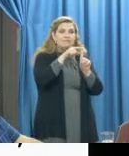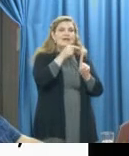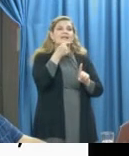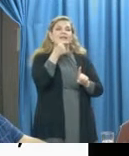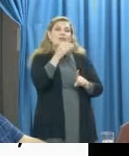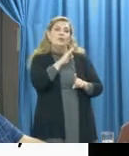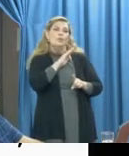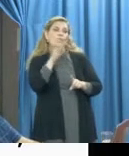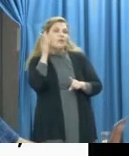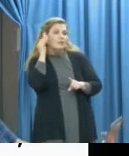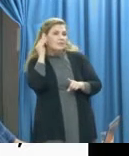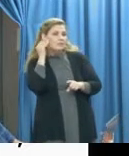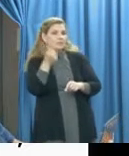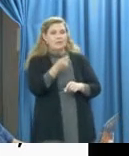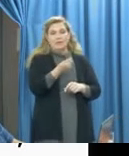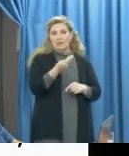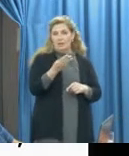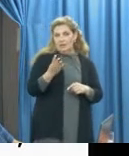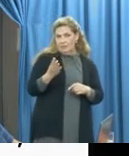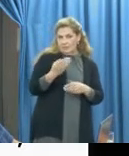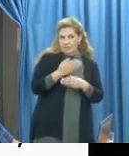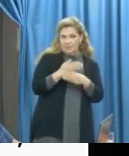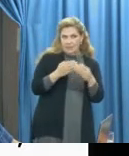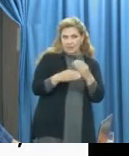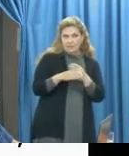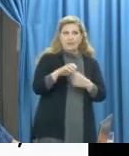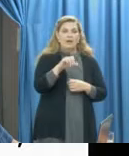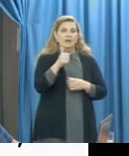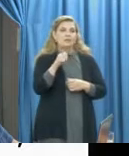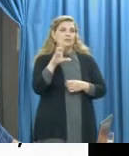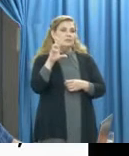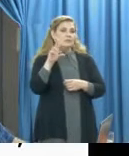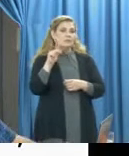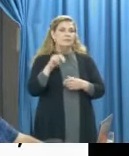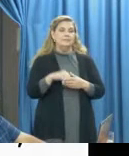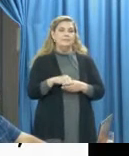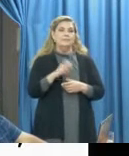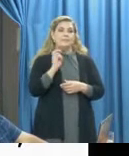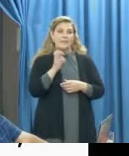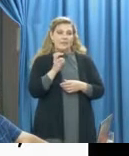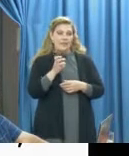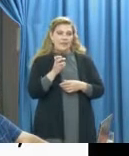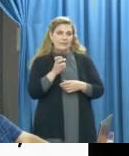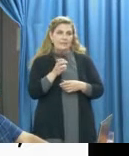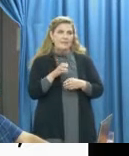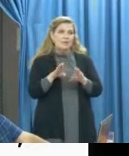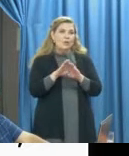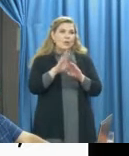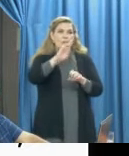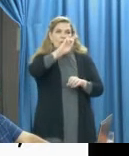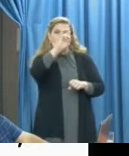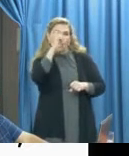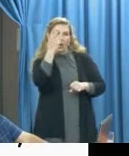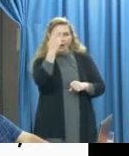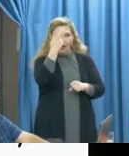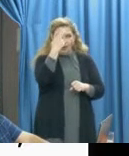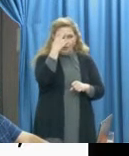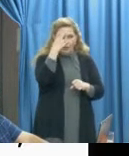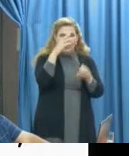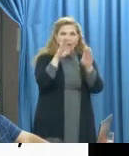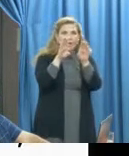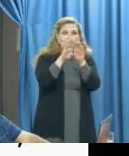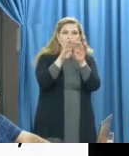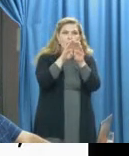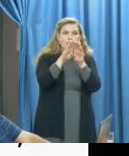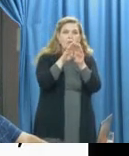escuchar algunas cosas y otras no. Entonces esto nada más a nivel de recordatorio, cómo es